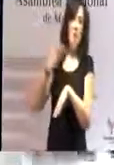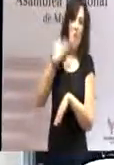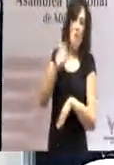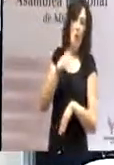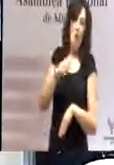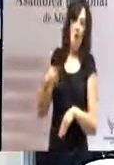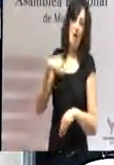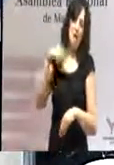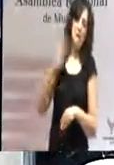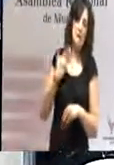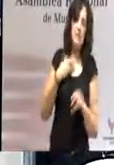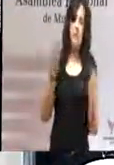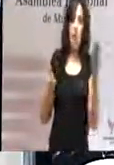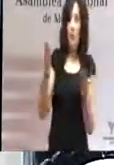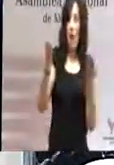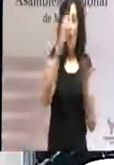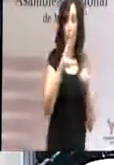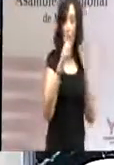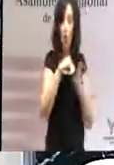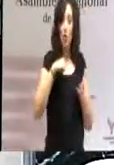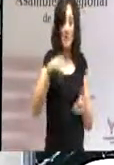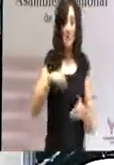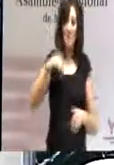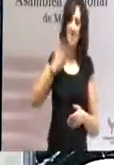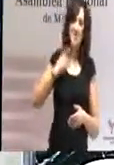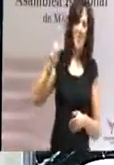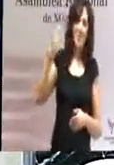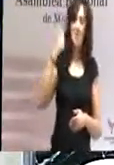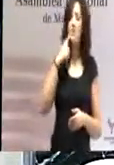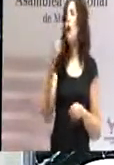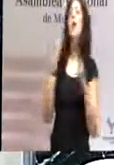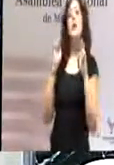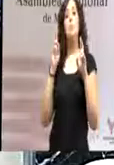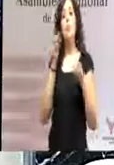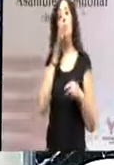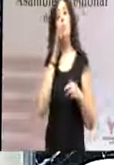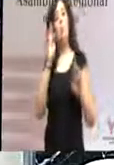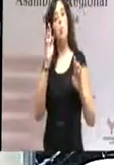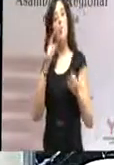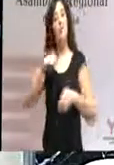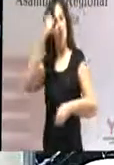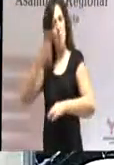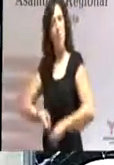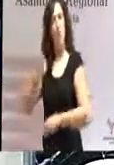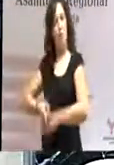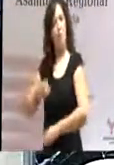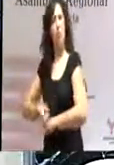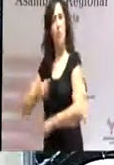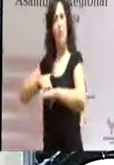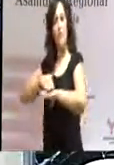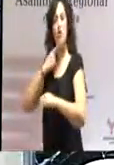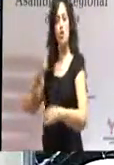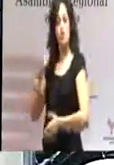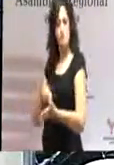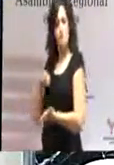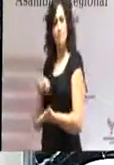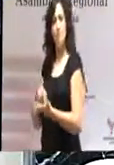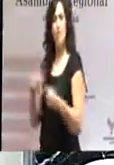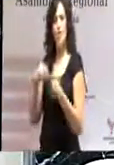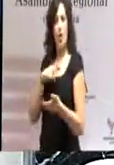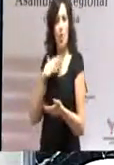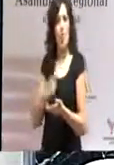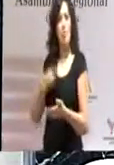de que usted pronunciara estas palabras: esperen de mí firmeza ante el Gobierno, sepan que pelearé sin descanso lo que considero justo para la